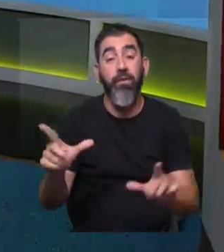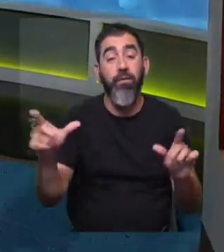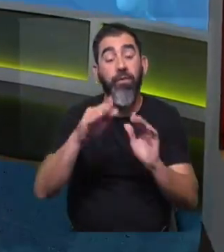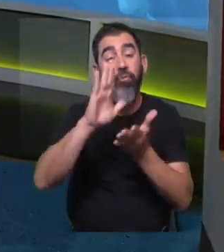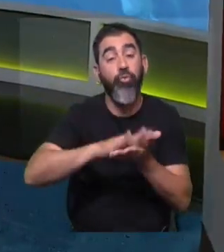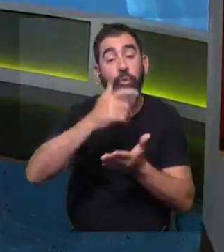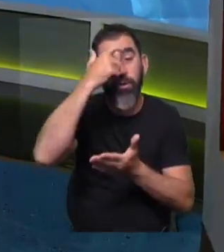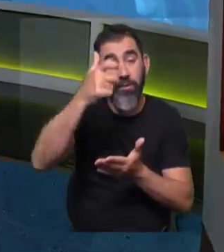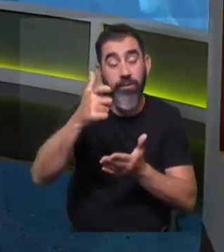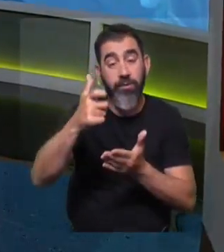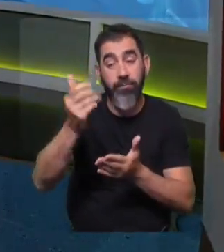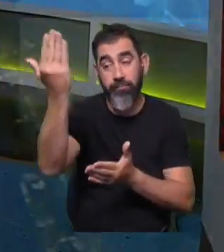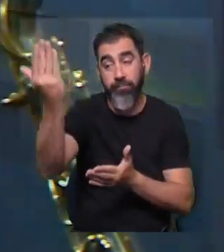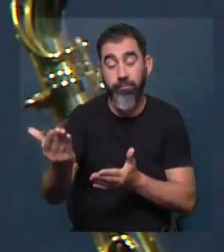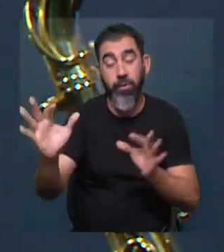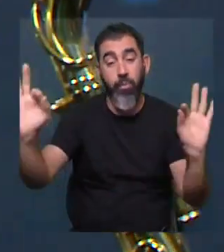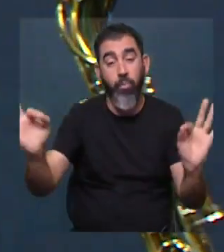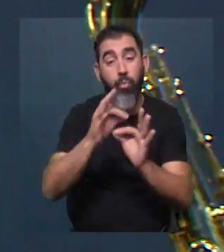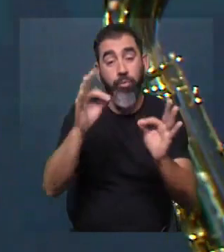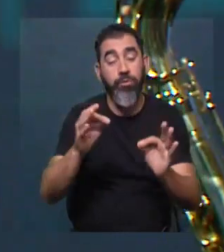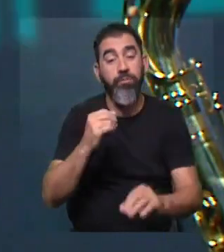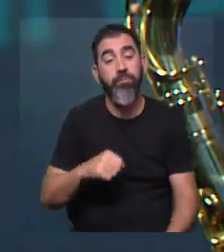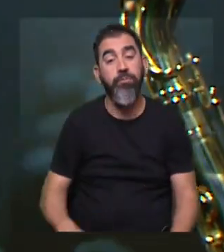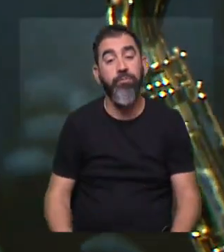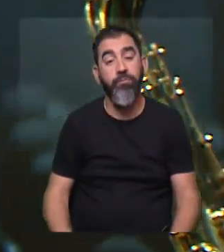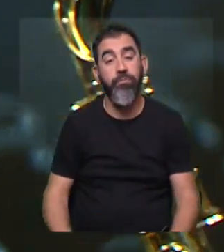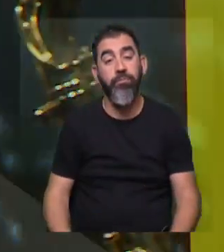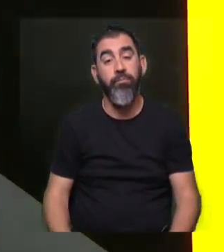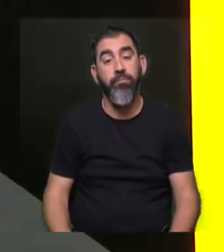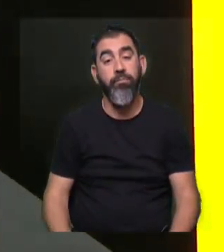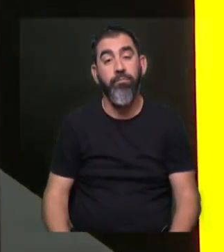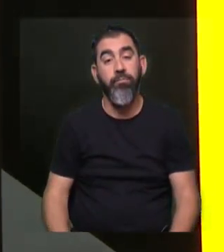Sobre Ciencia con Alejandro Chavalgoiti y su alegoría a las vacunas.